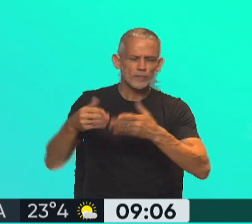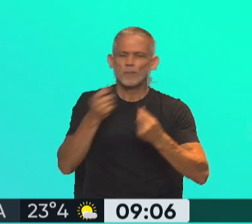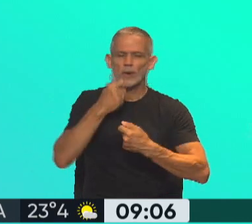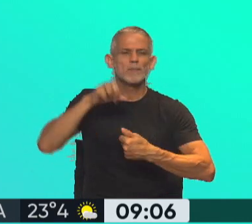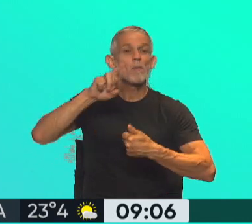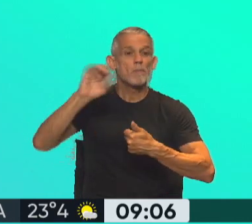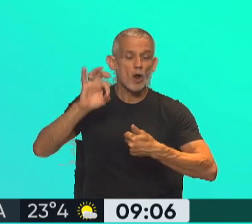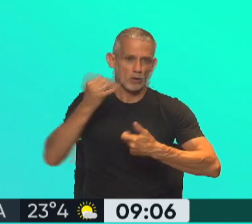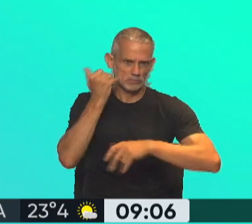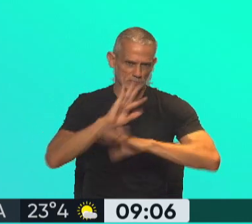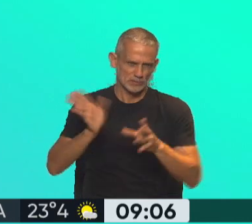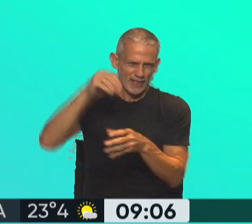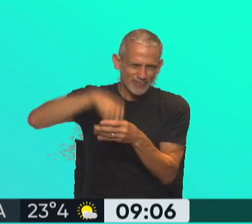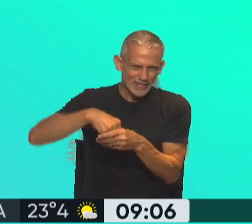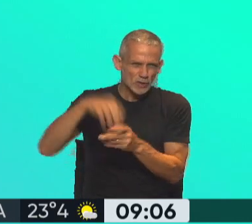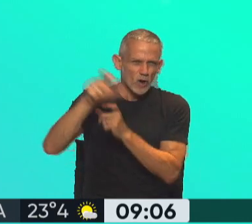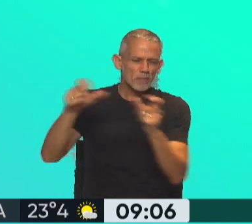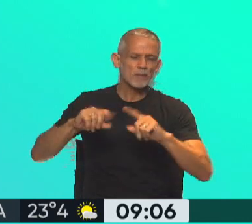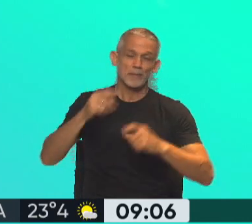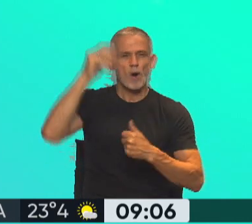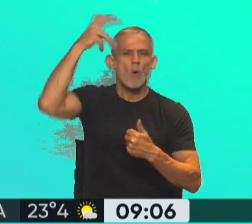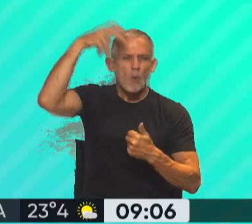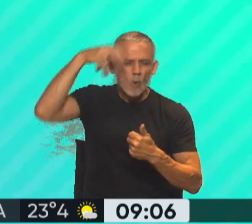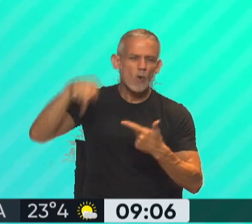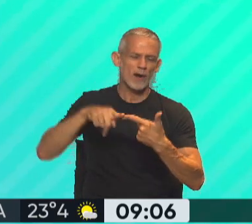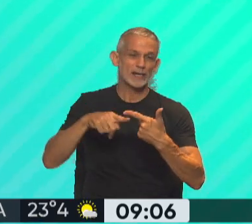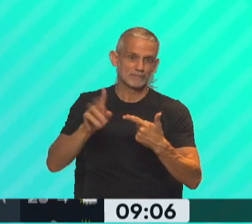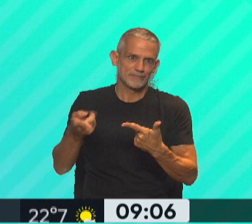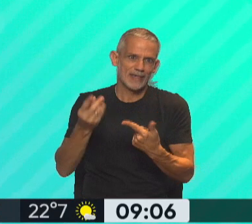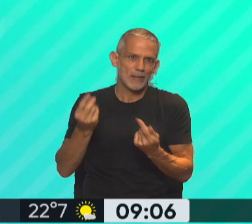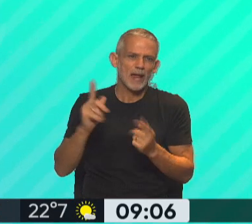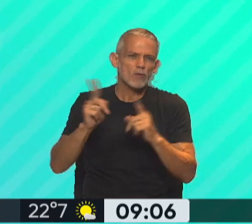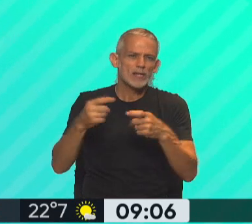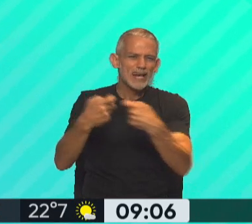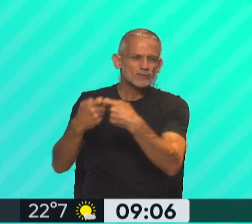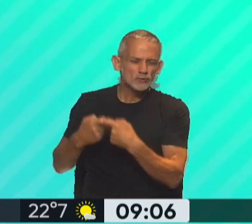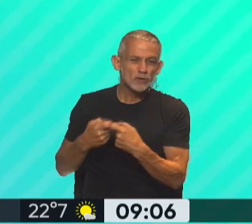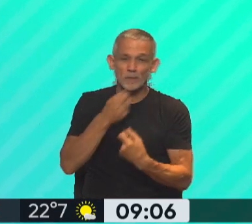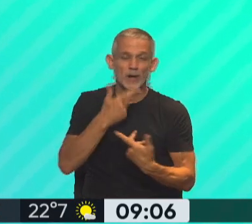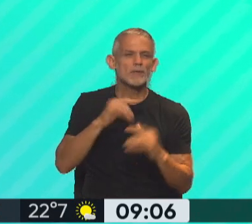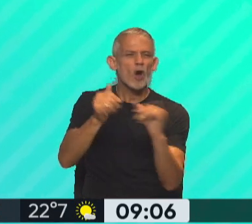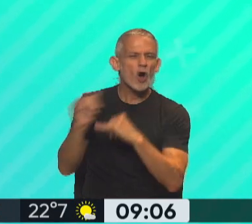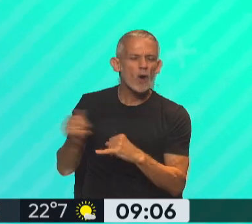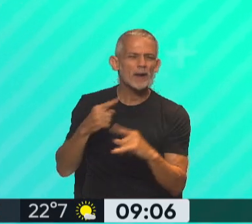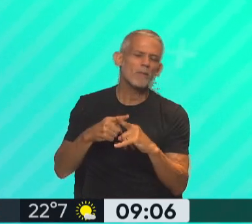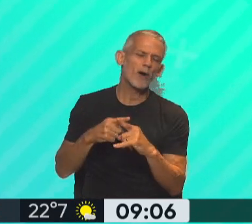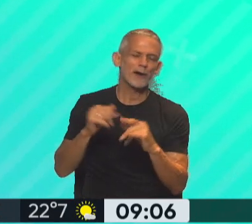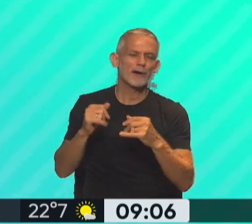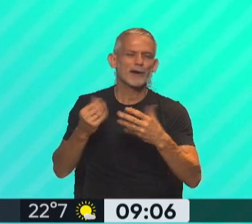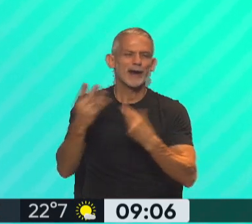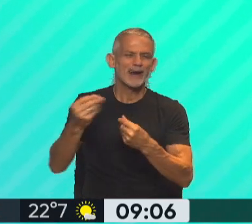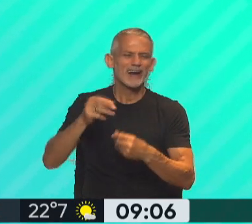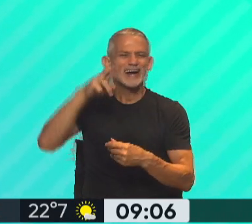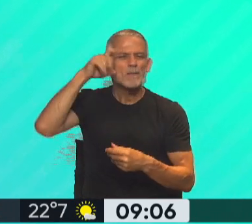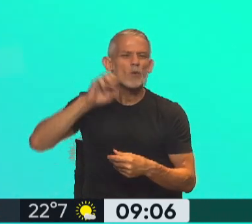el Pro que tiene a integrantes como Patricia bullrich pero también algunas organizaciones como jóvenes republicanos que son bueno